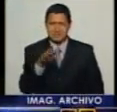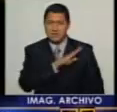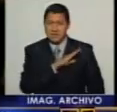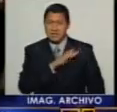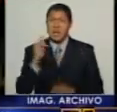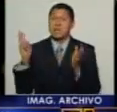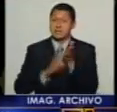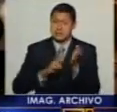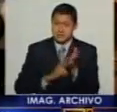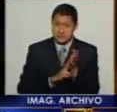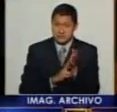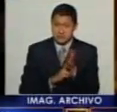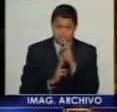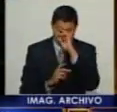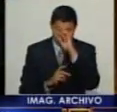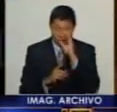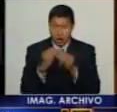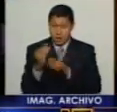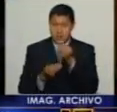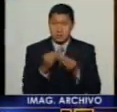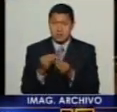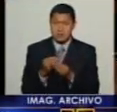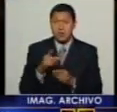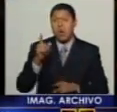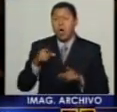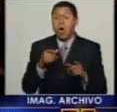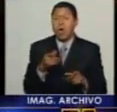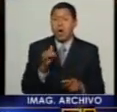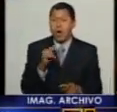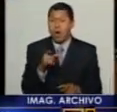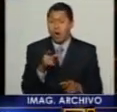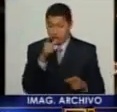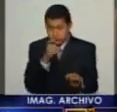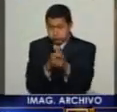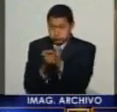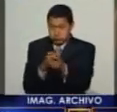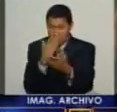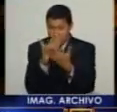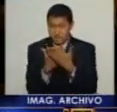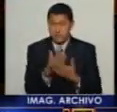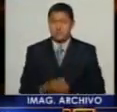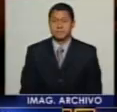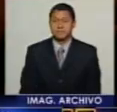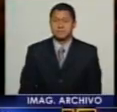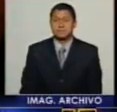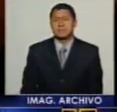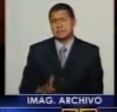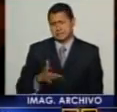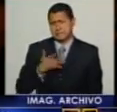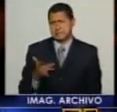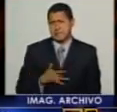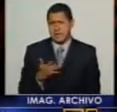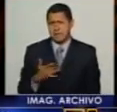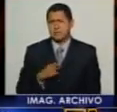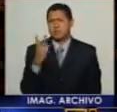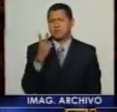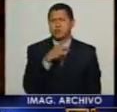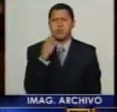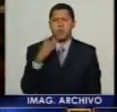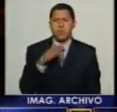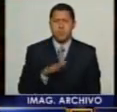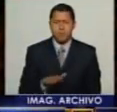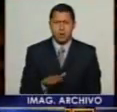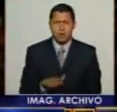de seguridad, su plan de contingencia, y bueno, hubo enfrentamiento de disparos y lamentablemente hubo unos muertos en